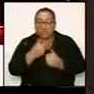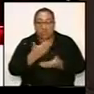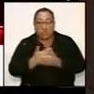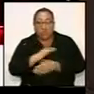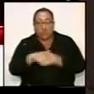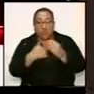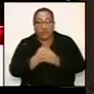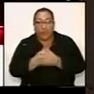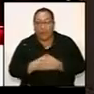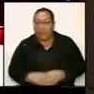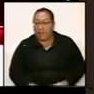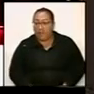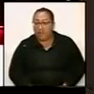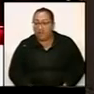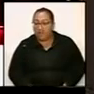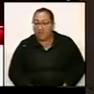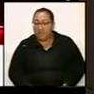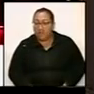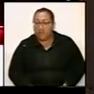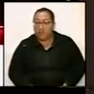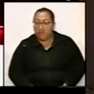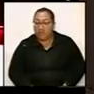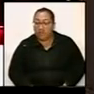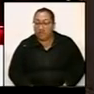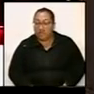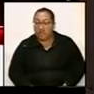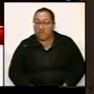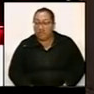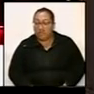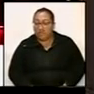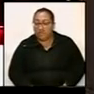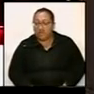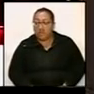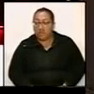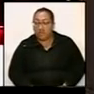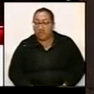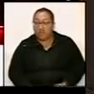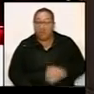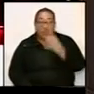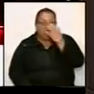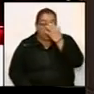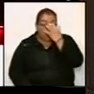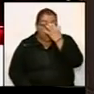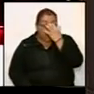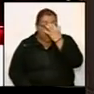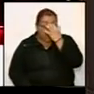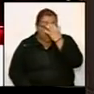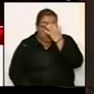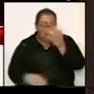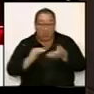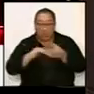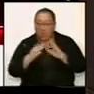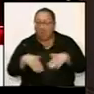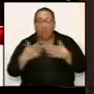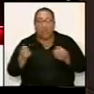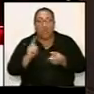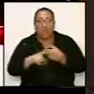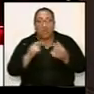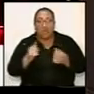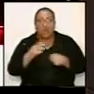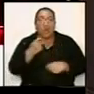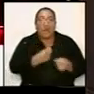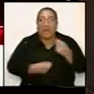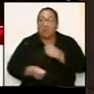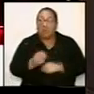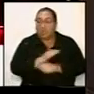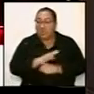proporción de la celeridad necesaria. Las comunidades, entonces, no pueden hasta hoy